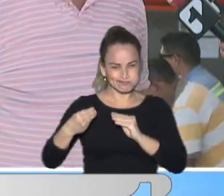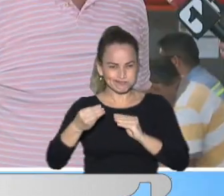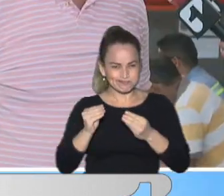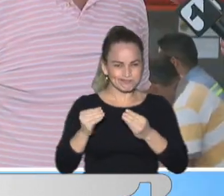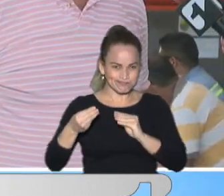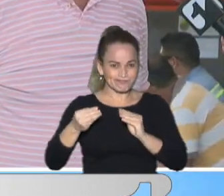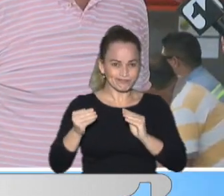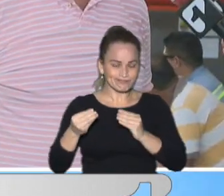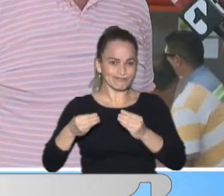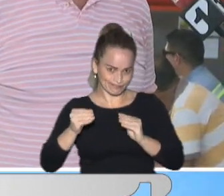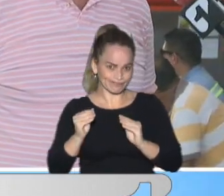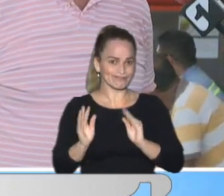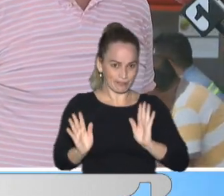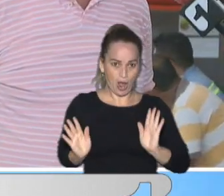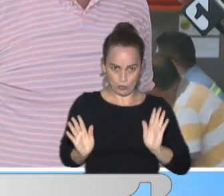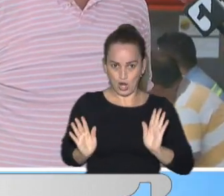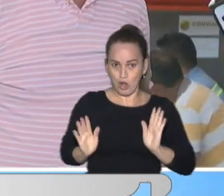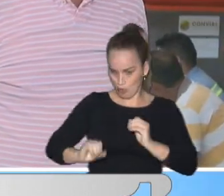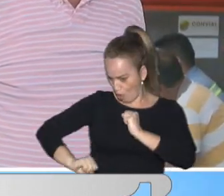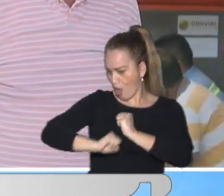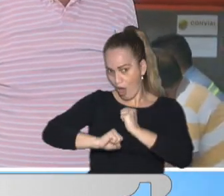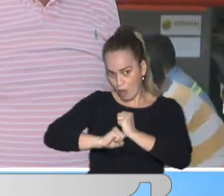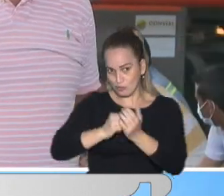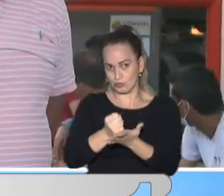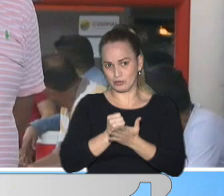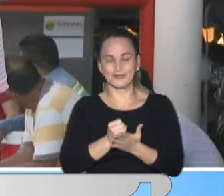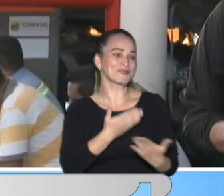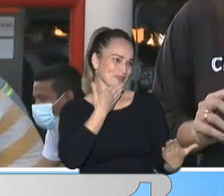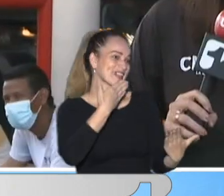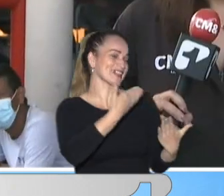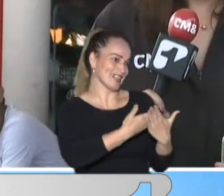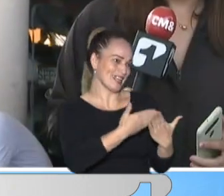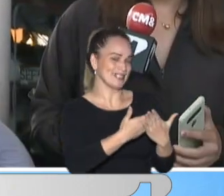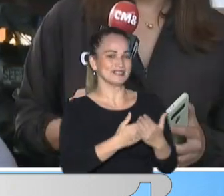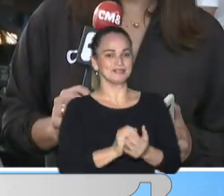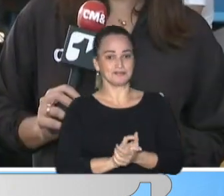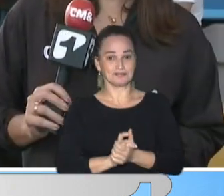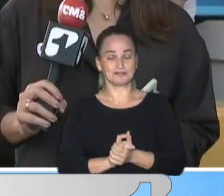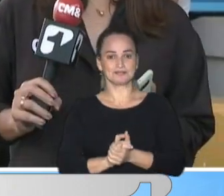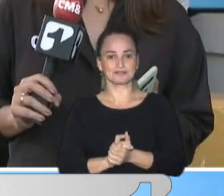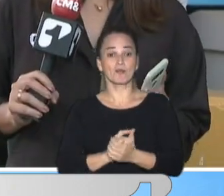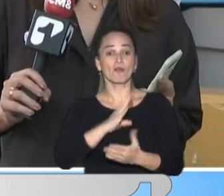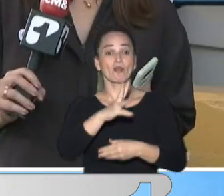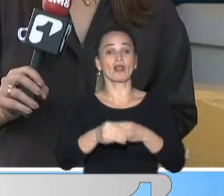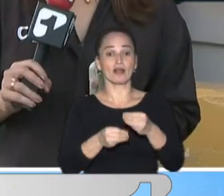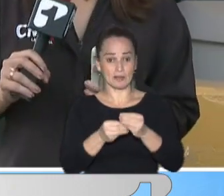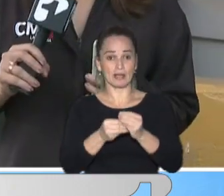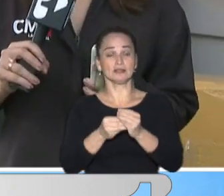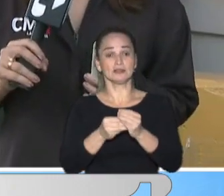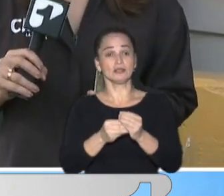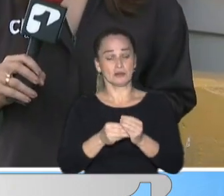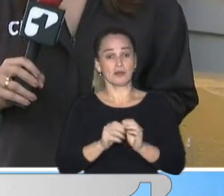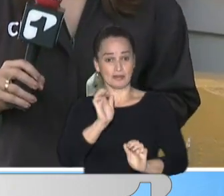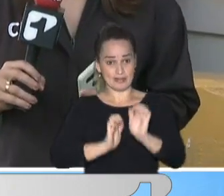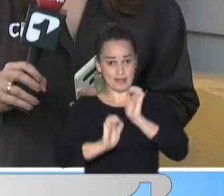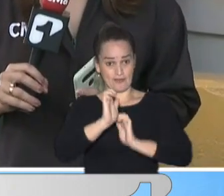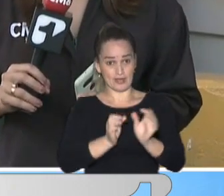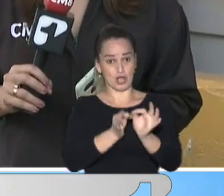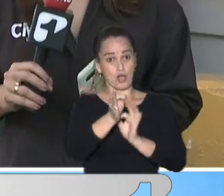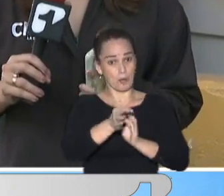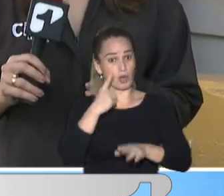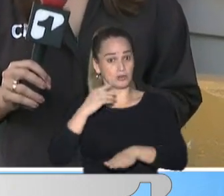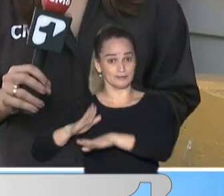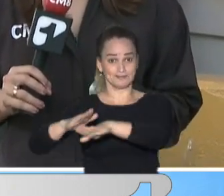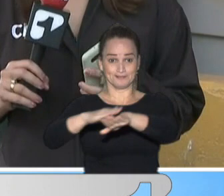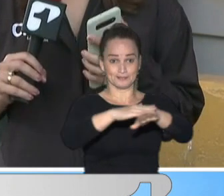más consecuente con nosotros. Muchísimas gracias. Hay que decir además que la Defensoría del Pueblo ha convocado